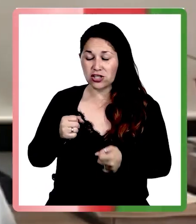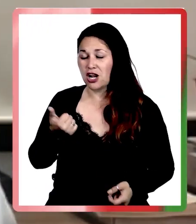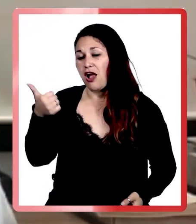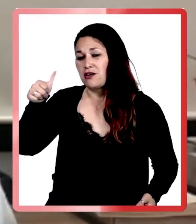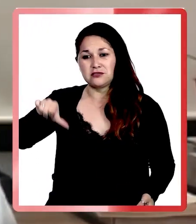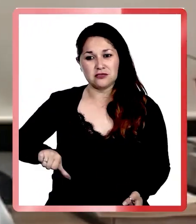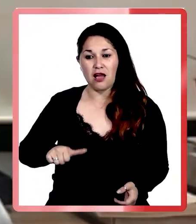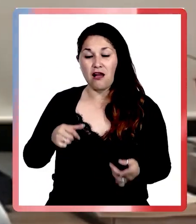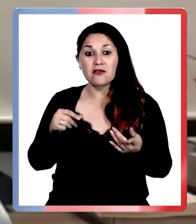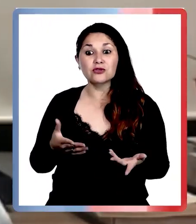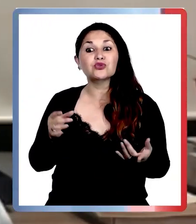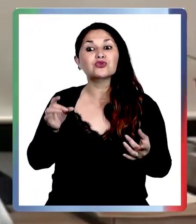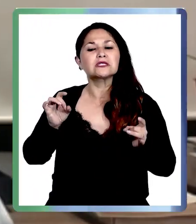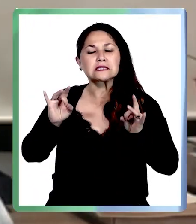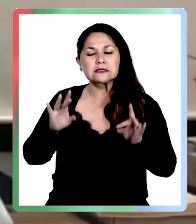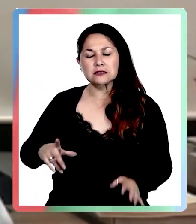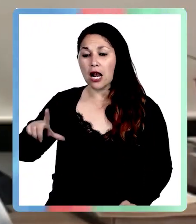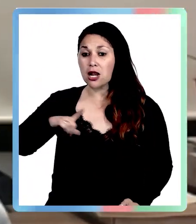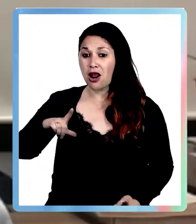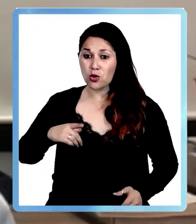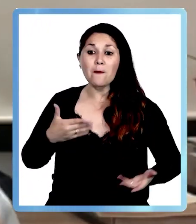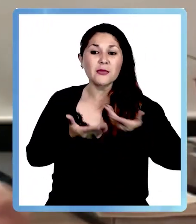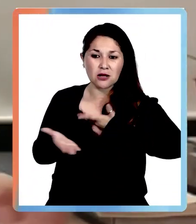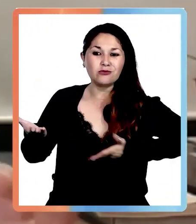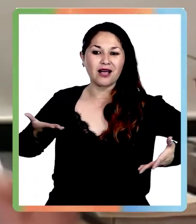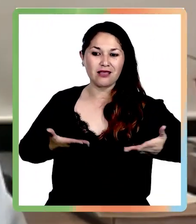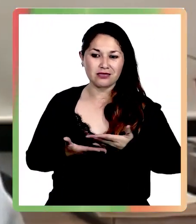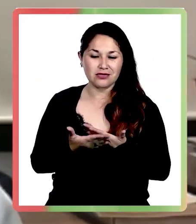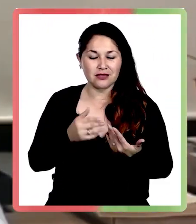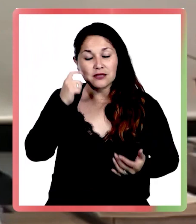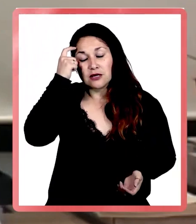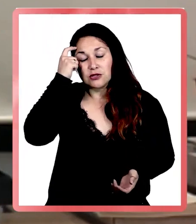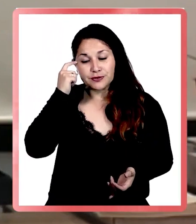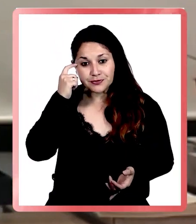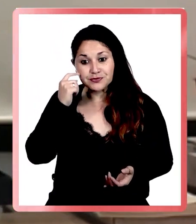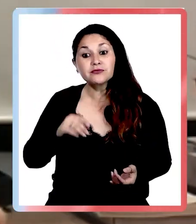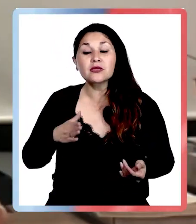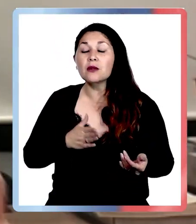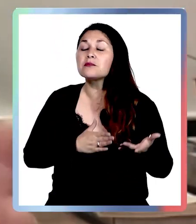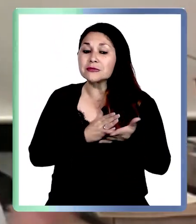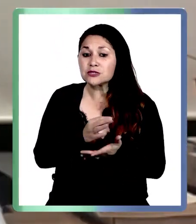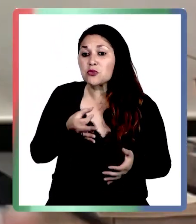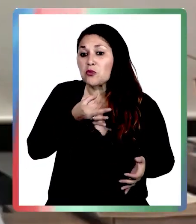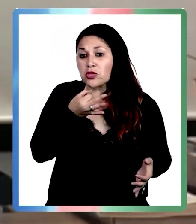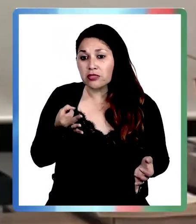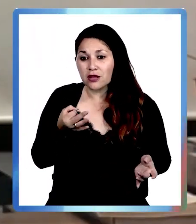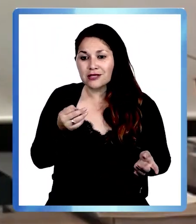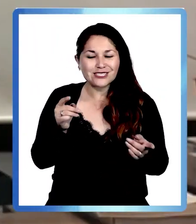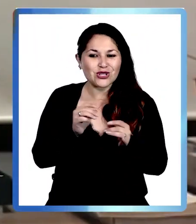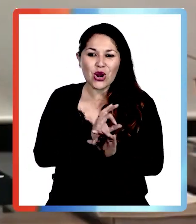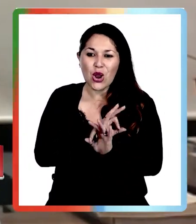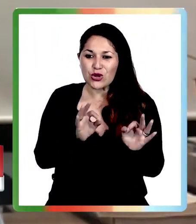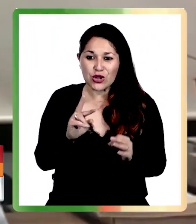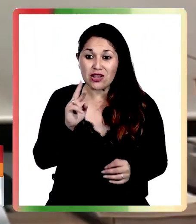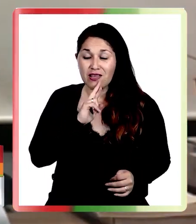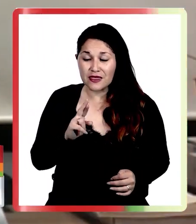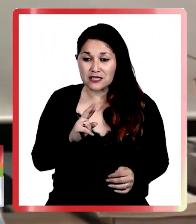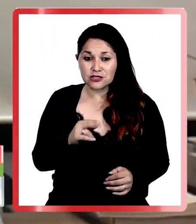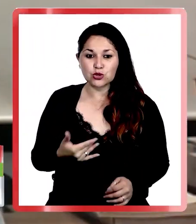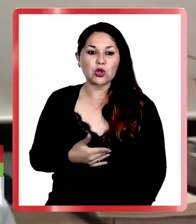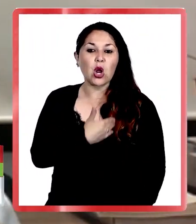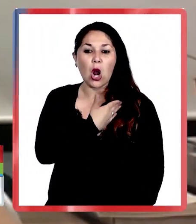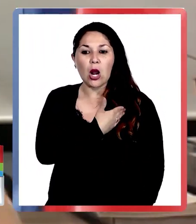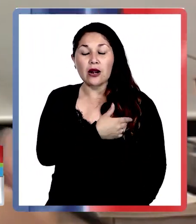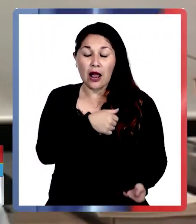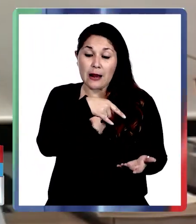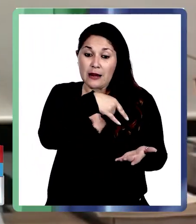por eso que aquí hay una culpa compartida, es por eso que yo dije al principio, lo que no se solucionó en sede